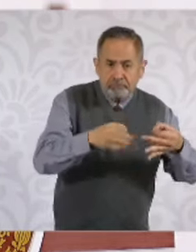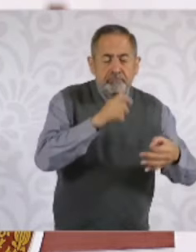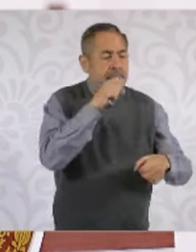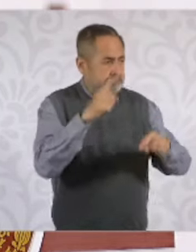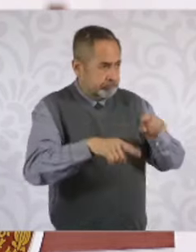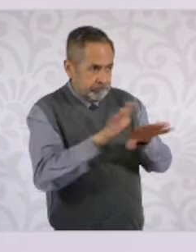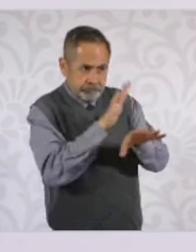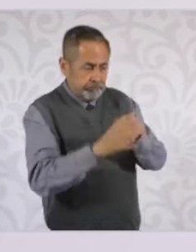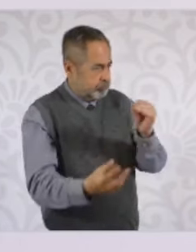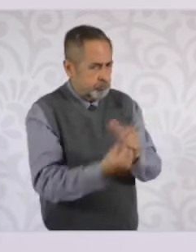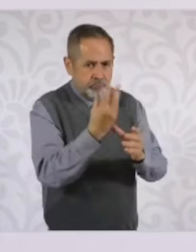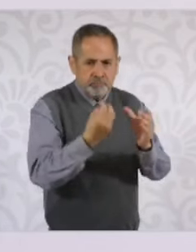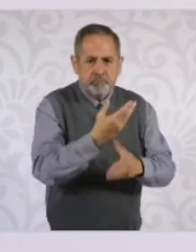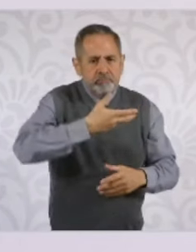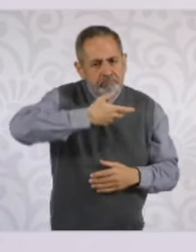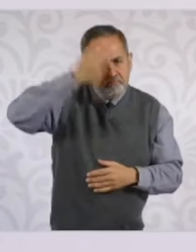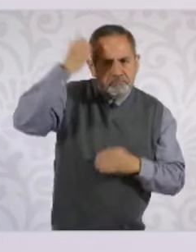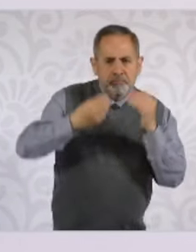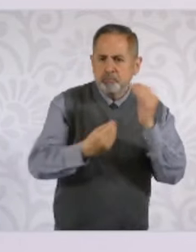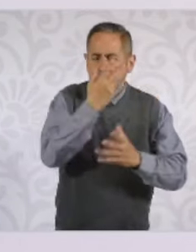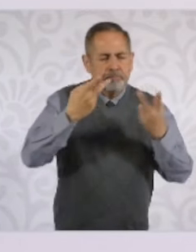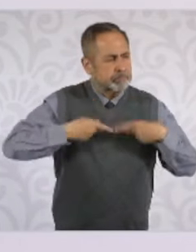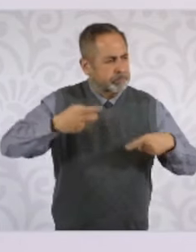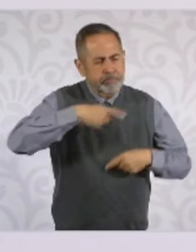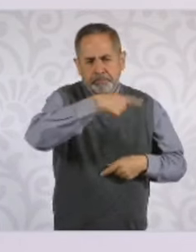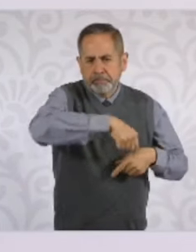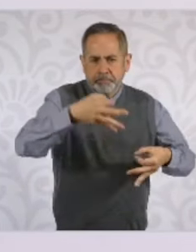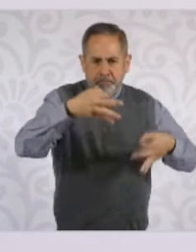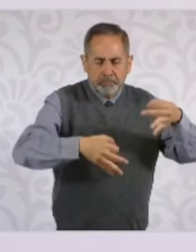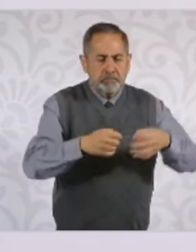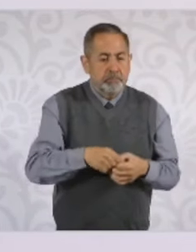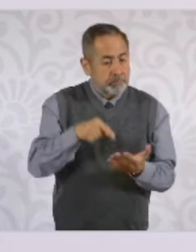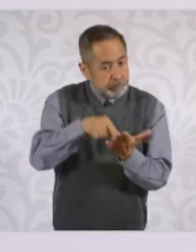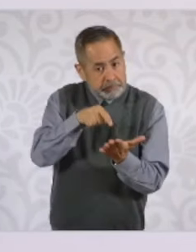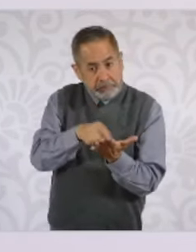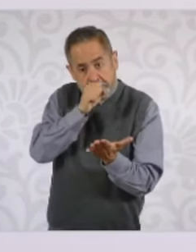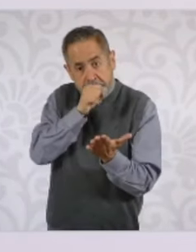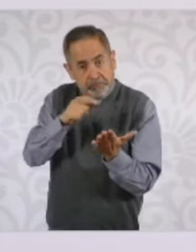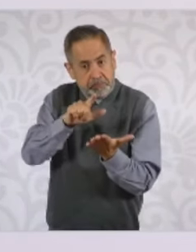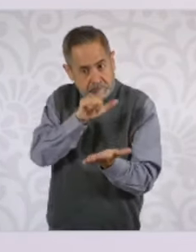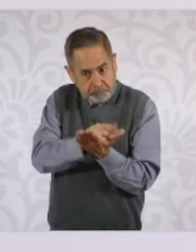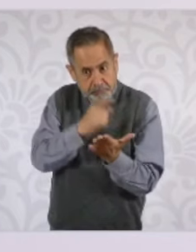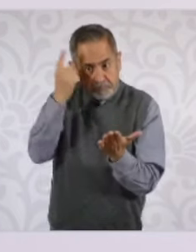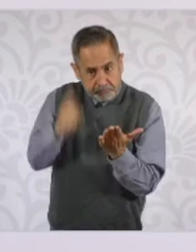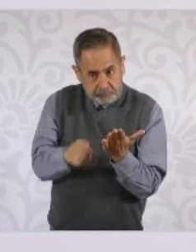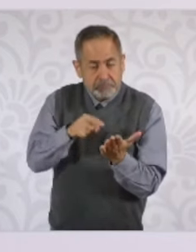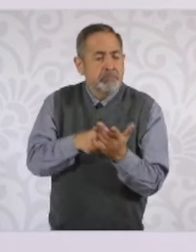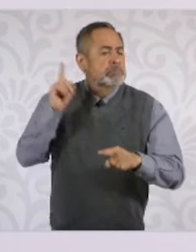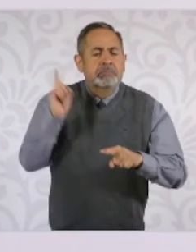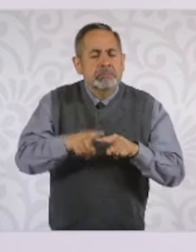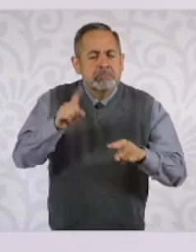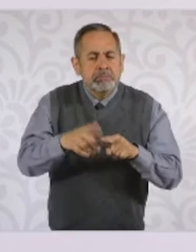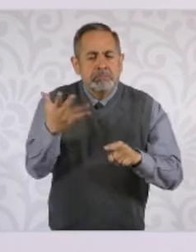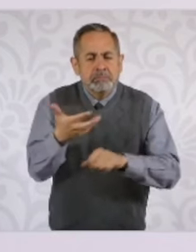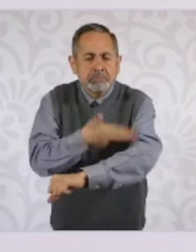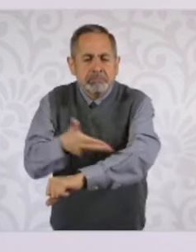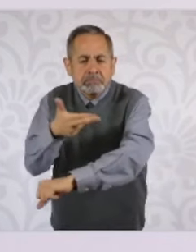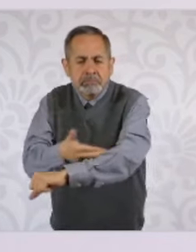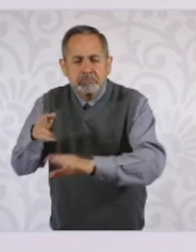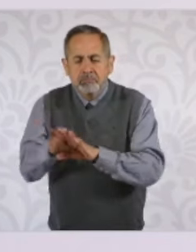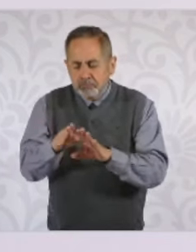Tres, determinó que fuera el Senado de la República quien deba realizar